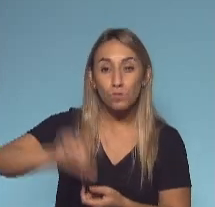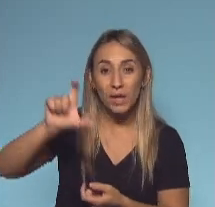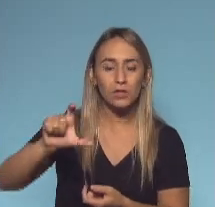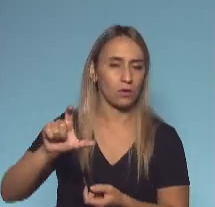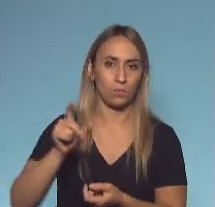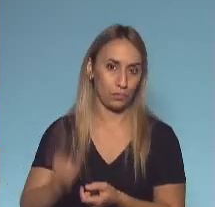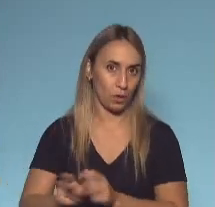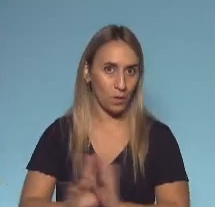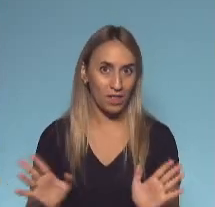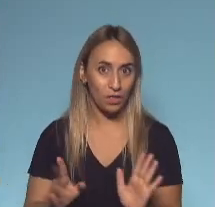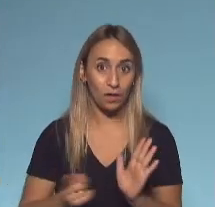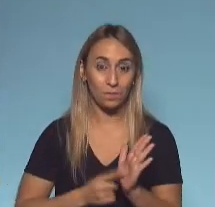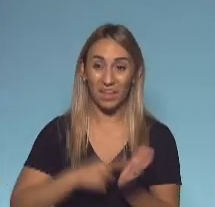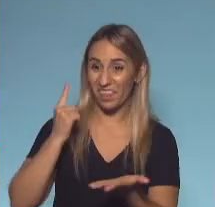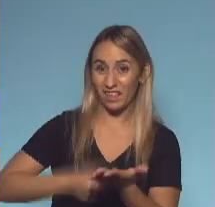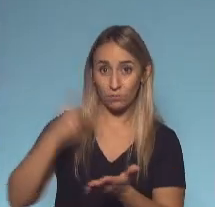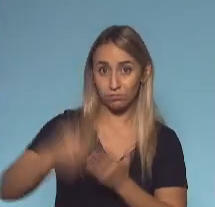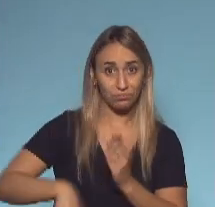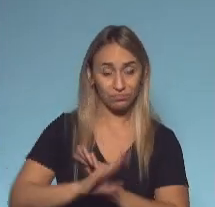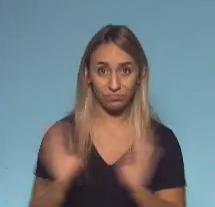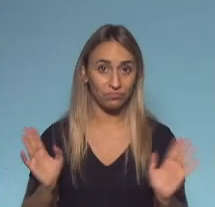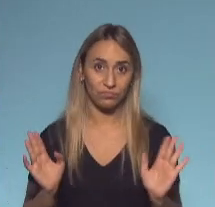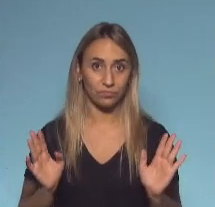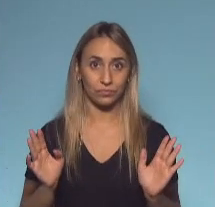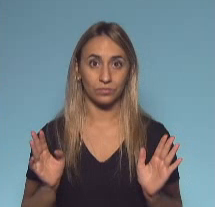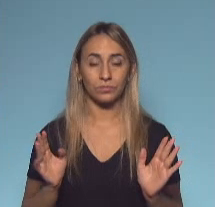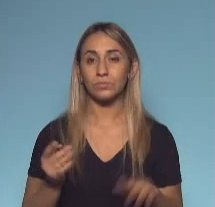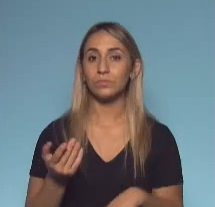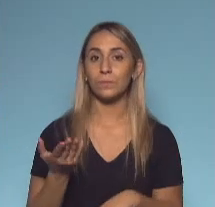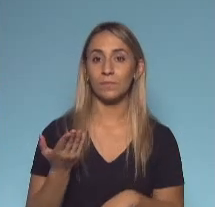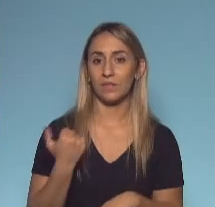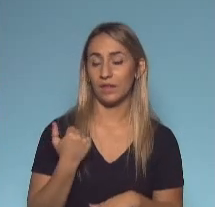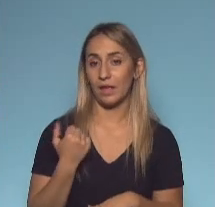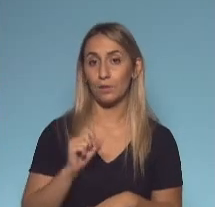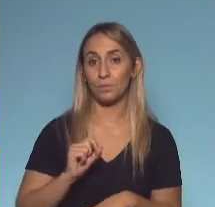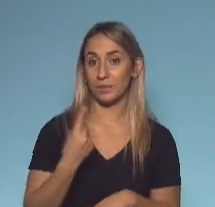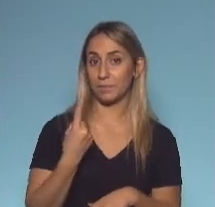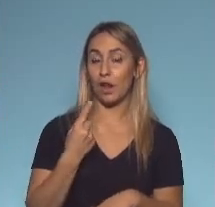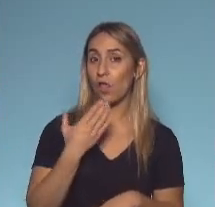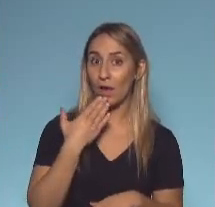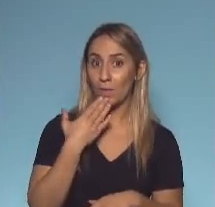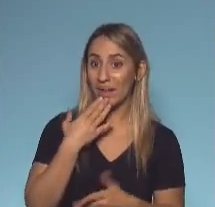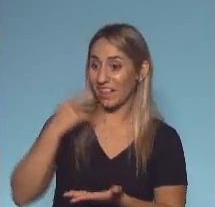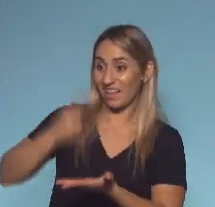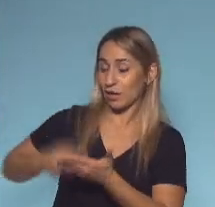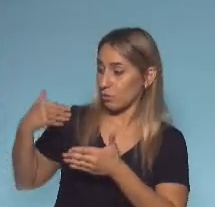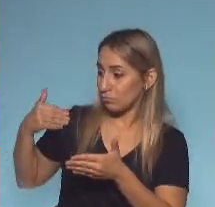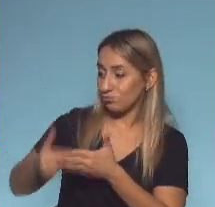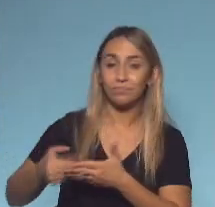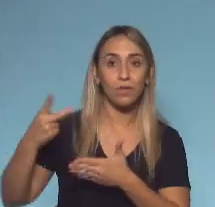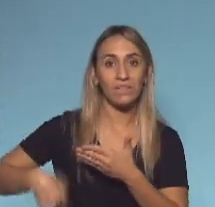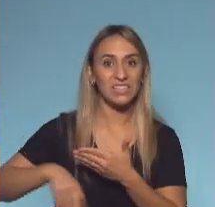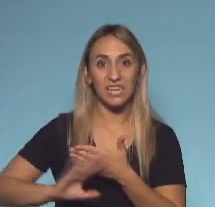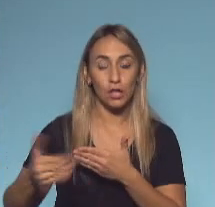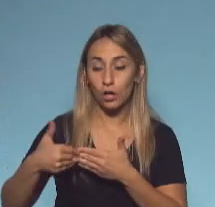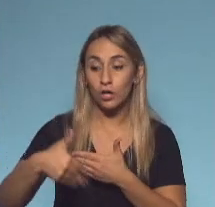alquileres ya quedó derogado, quedó finalizado a partir del 1 de abril. Pero claro, estamos volviendo de a